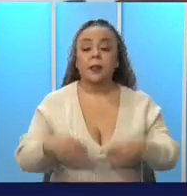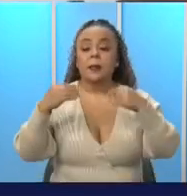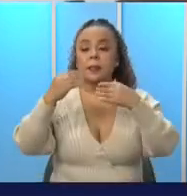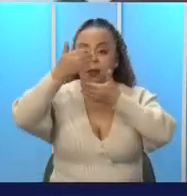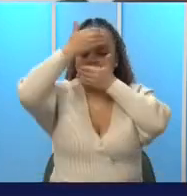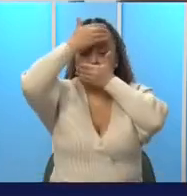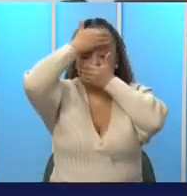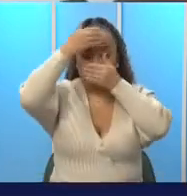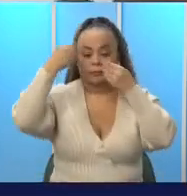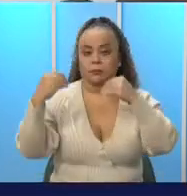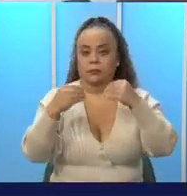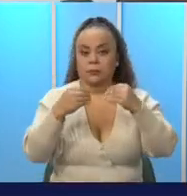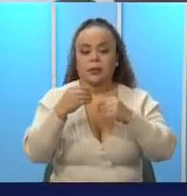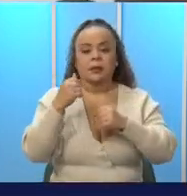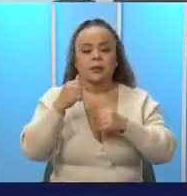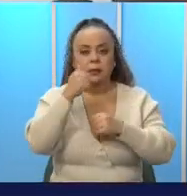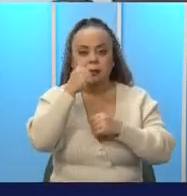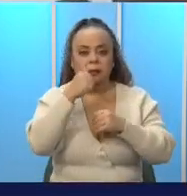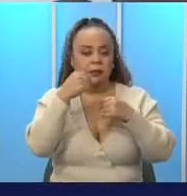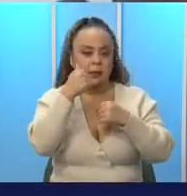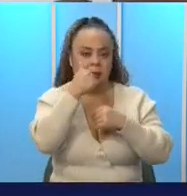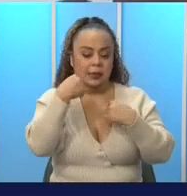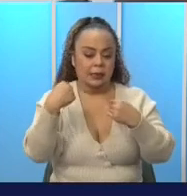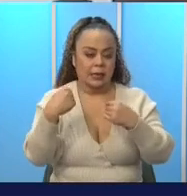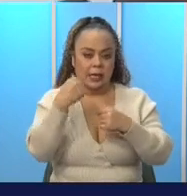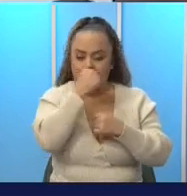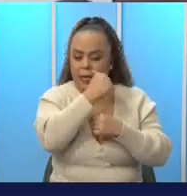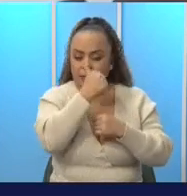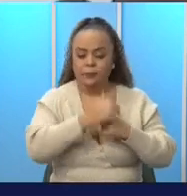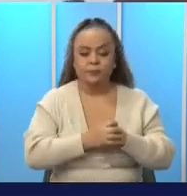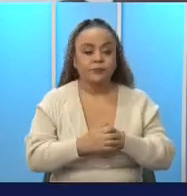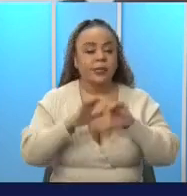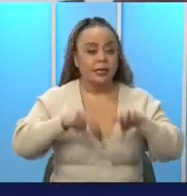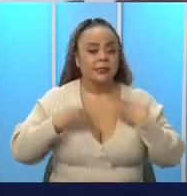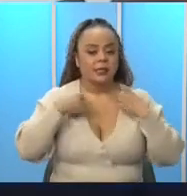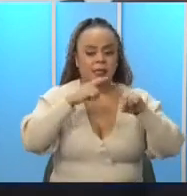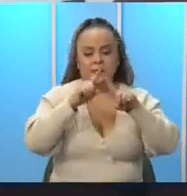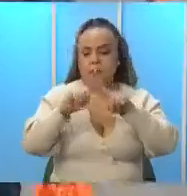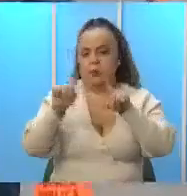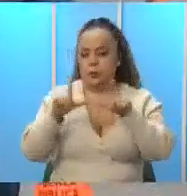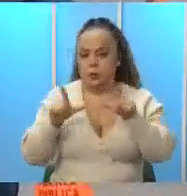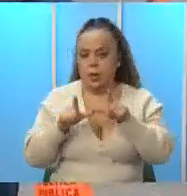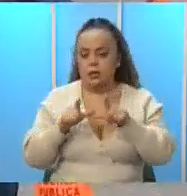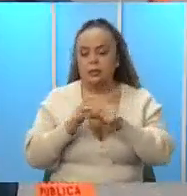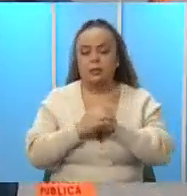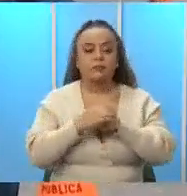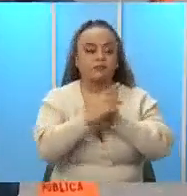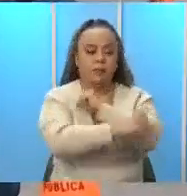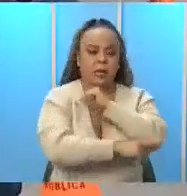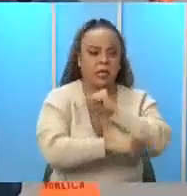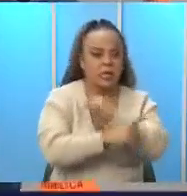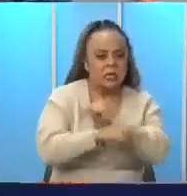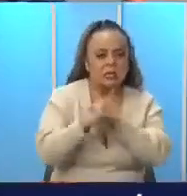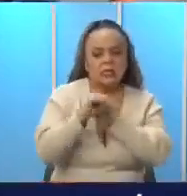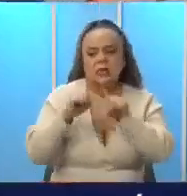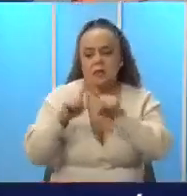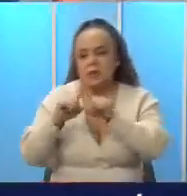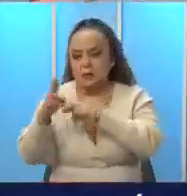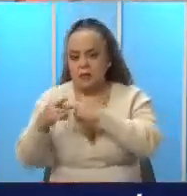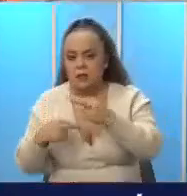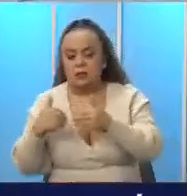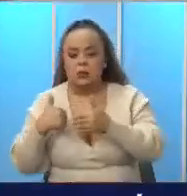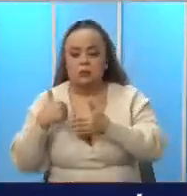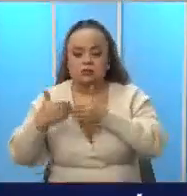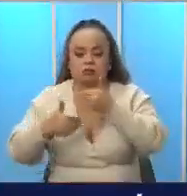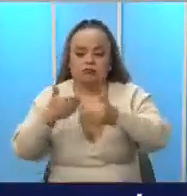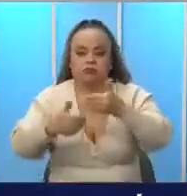narcoterrorismo influye en diferentes sectores de la sociedad en varios países y entre varias naciones y regiones su evolución ha